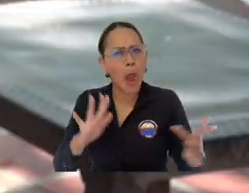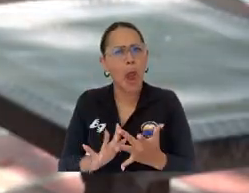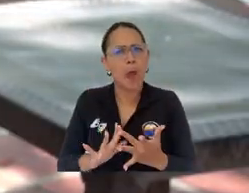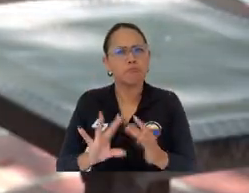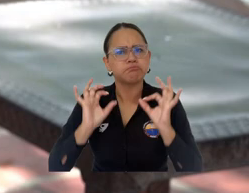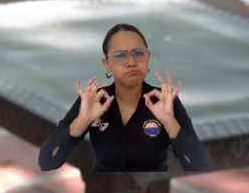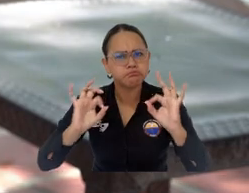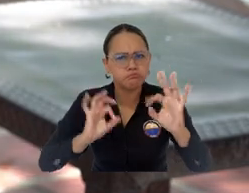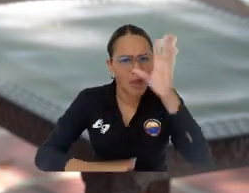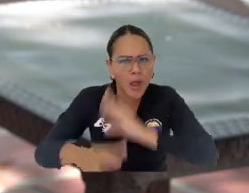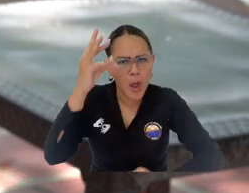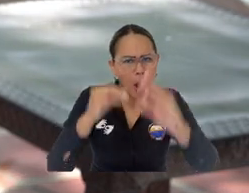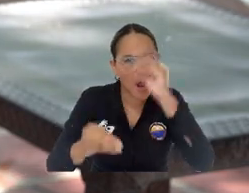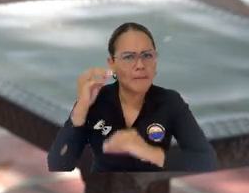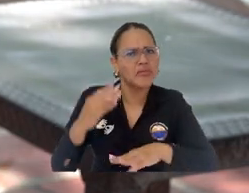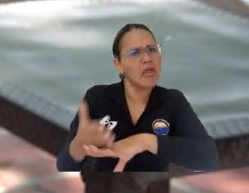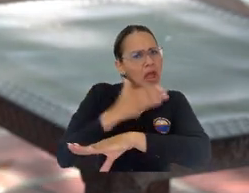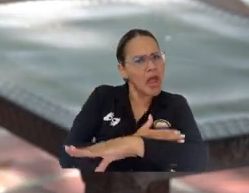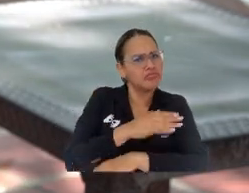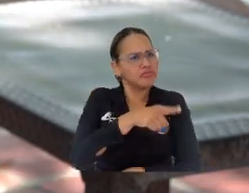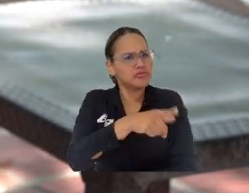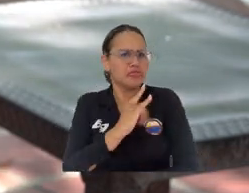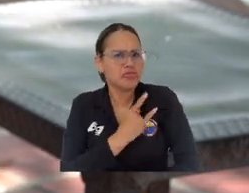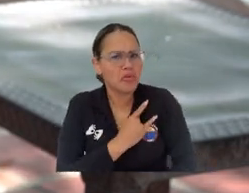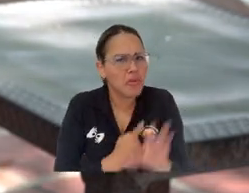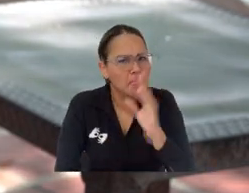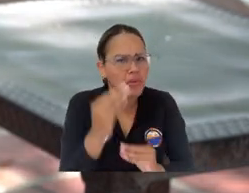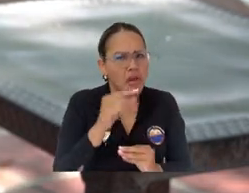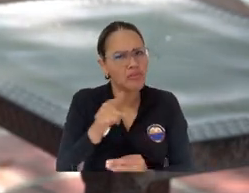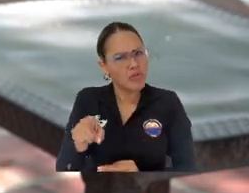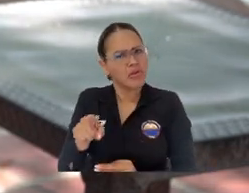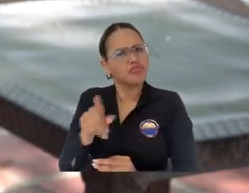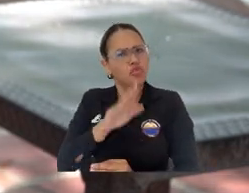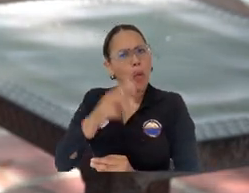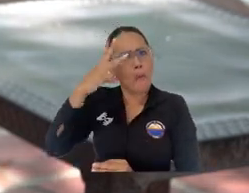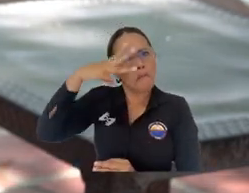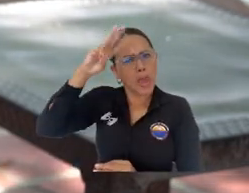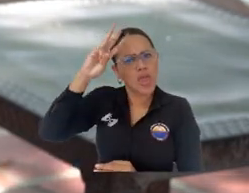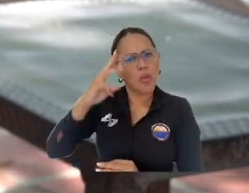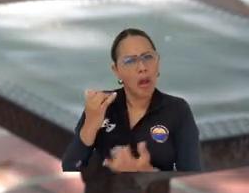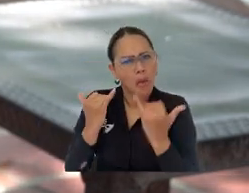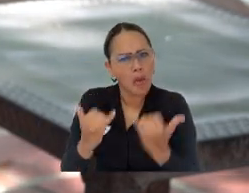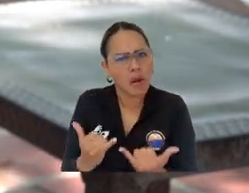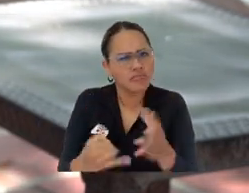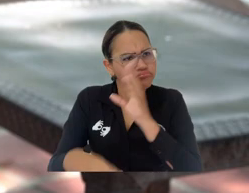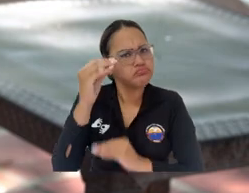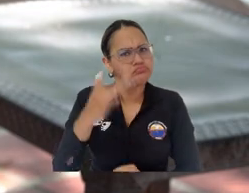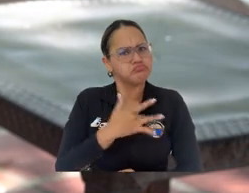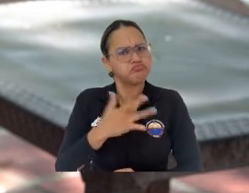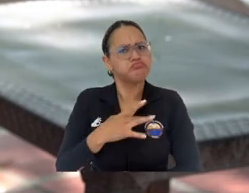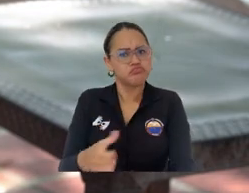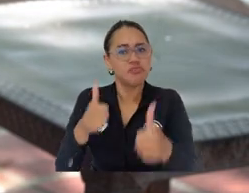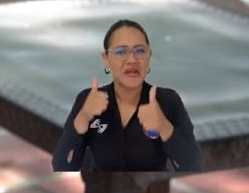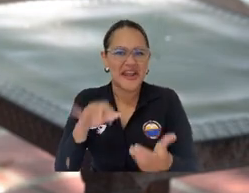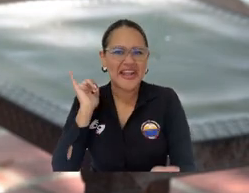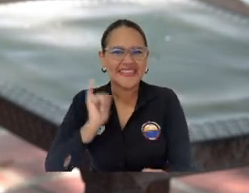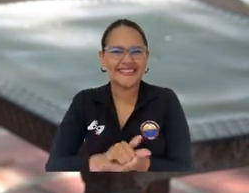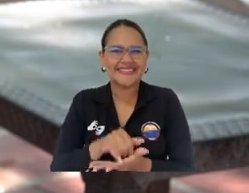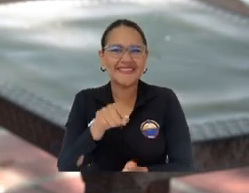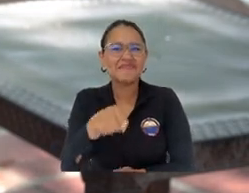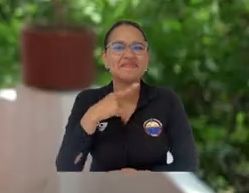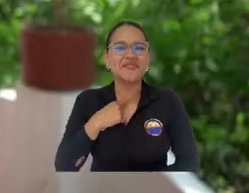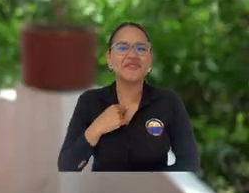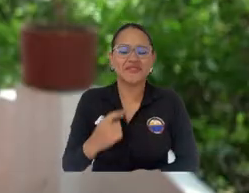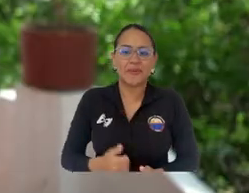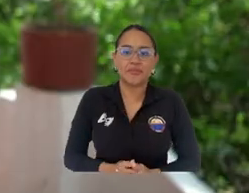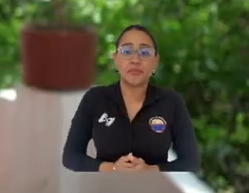para nuestra formación, para complementar la información que ya habíamos tenido en México. Entonces, pues eso fue principalmente lo que nos motivó